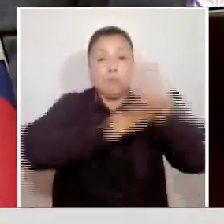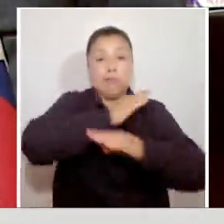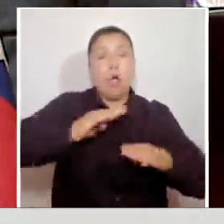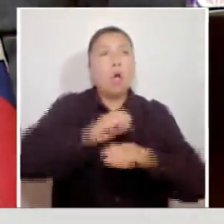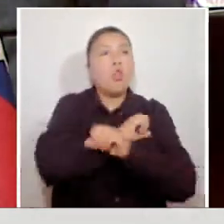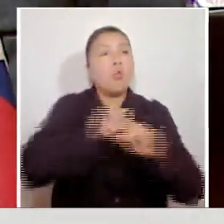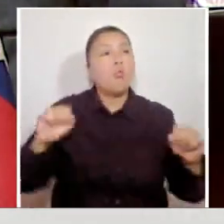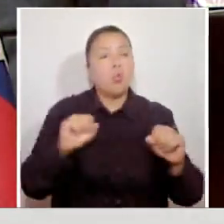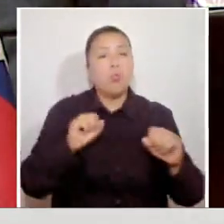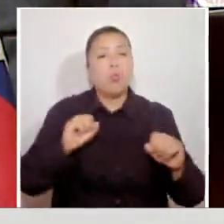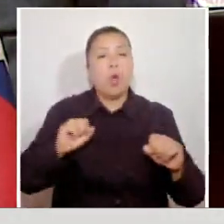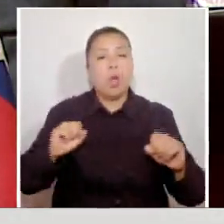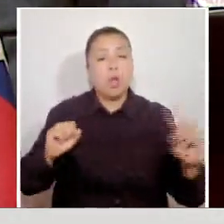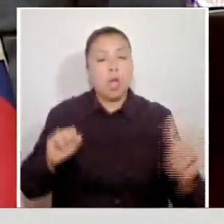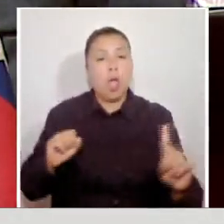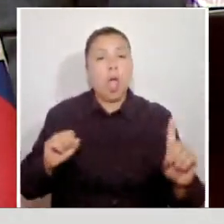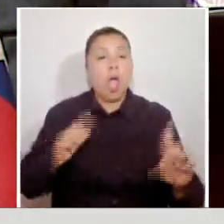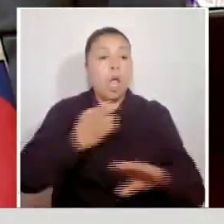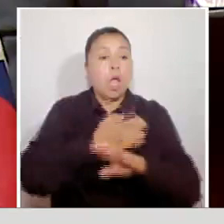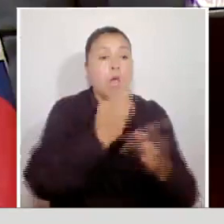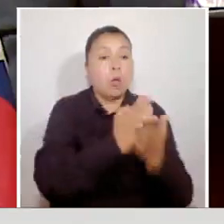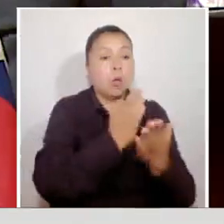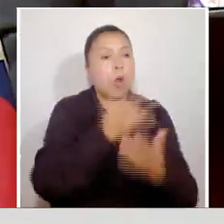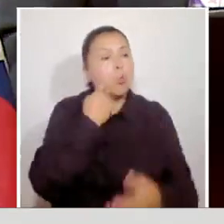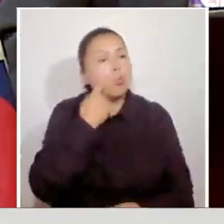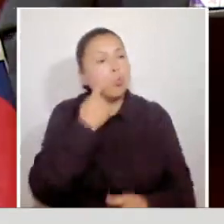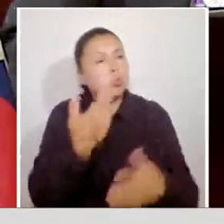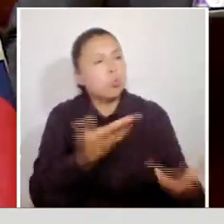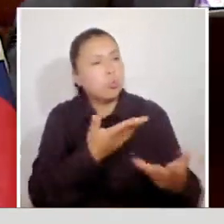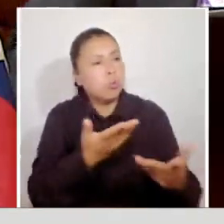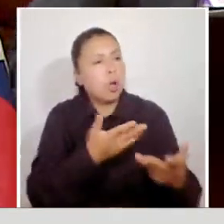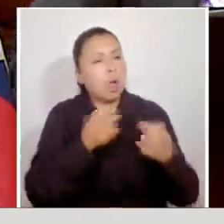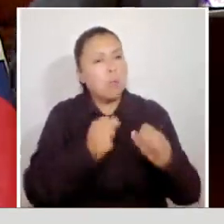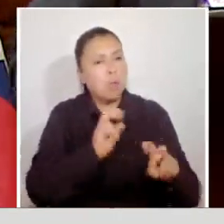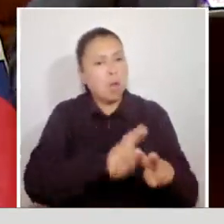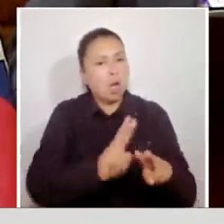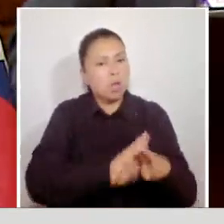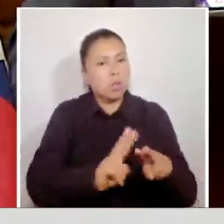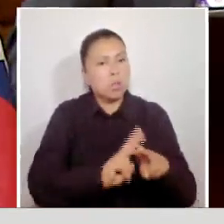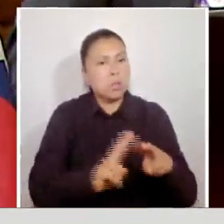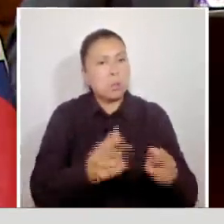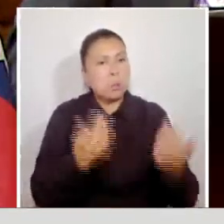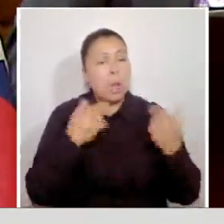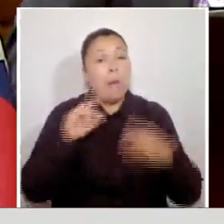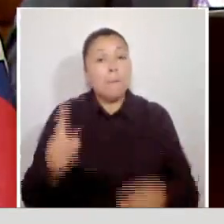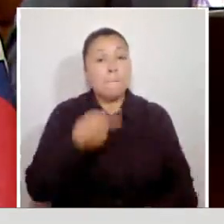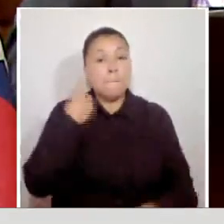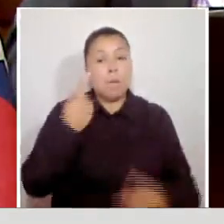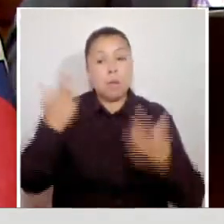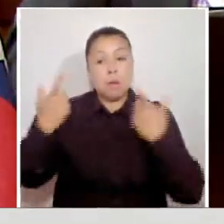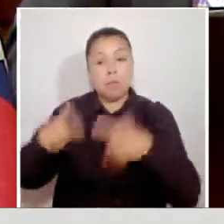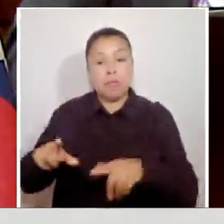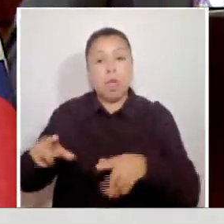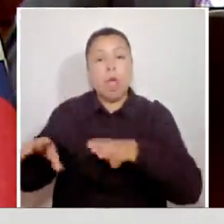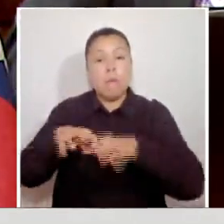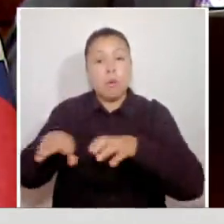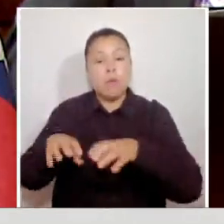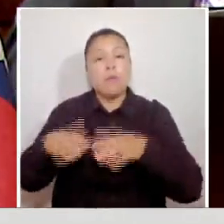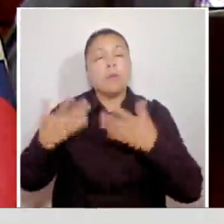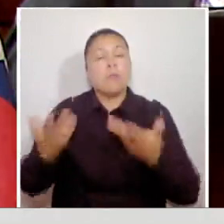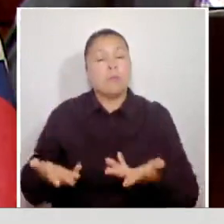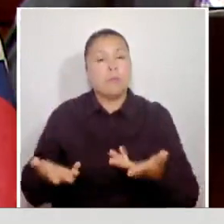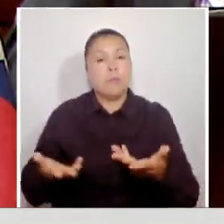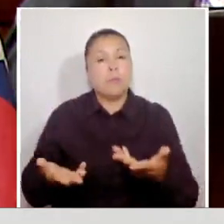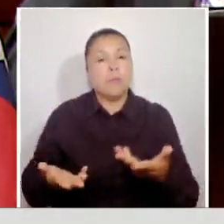ir directamente a una escuela a conocer de la práctica y poder hacerla tiene que ir primero a la dirección general de movilización para efecto que le entreguen un